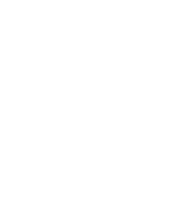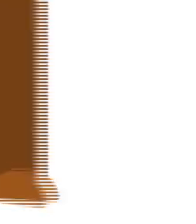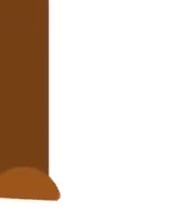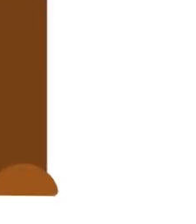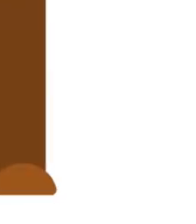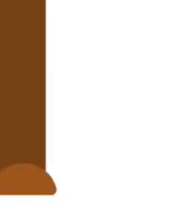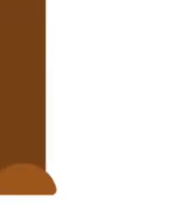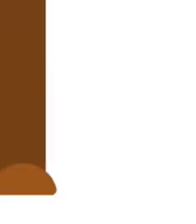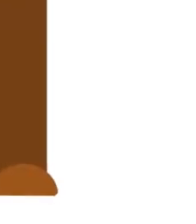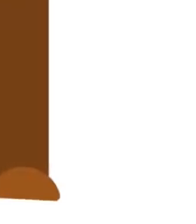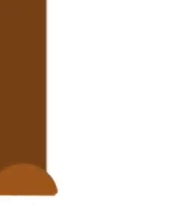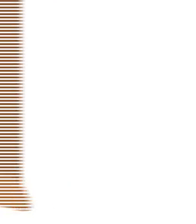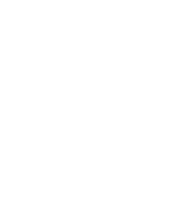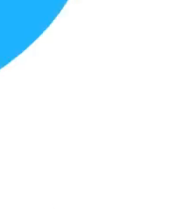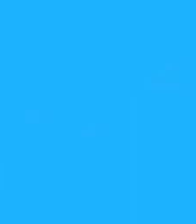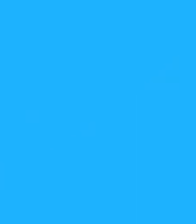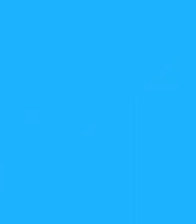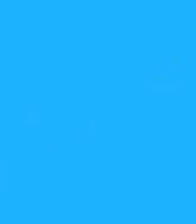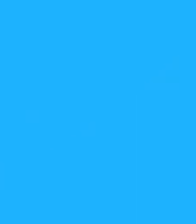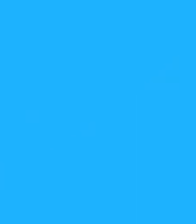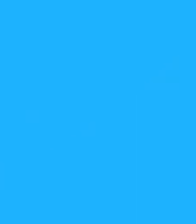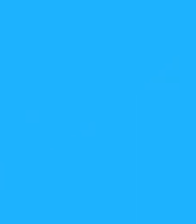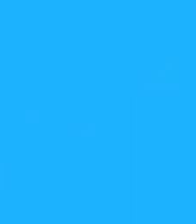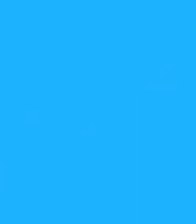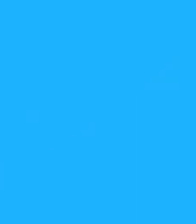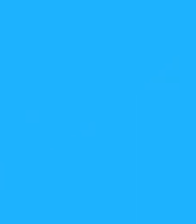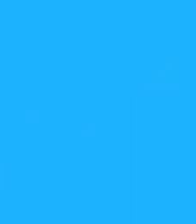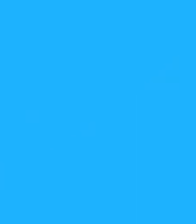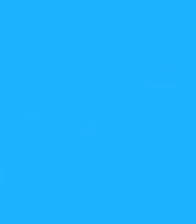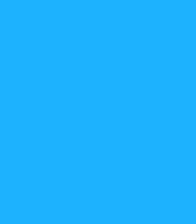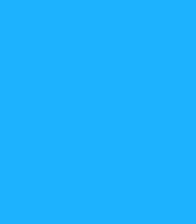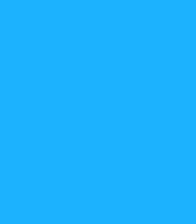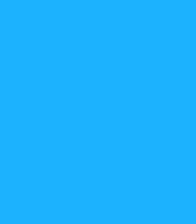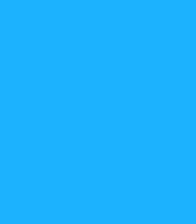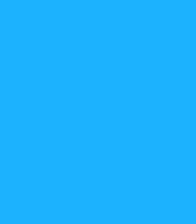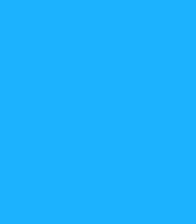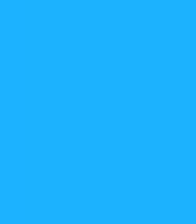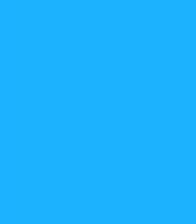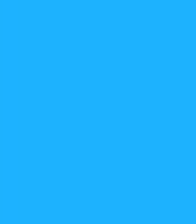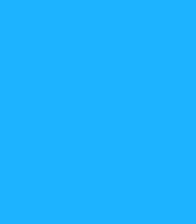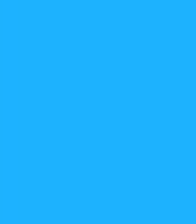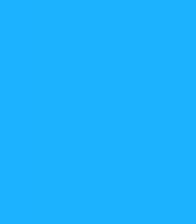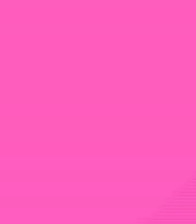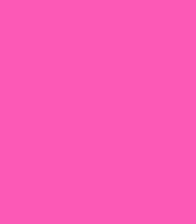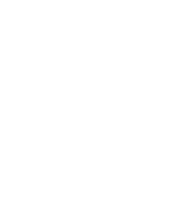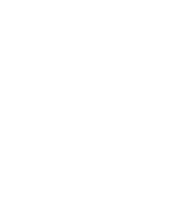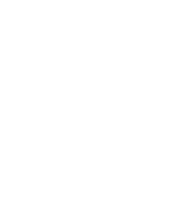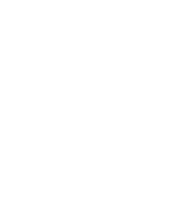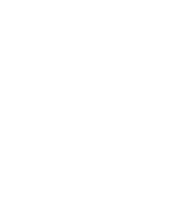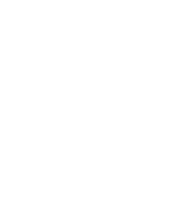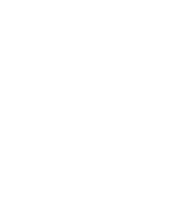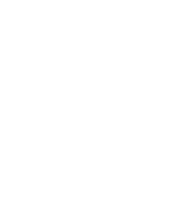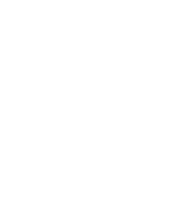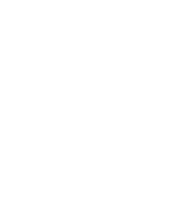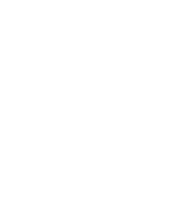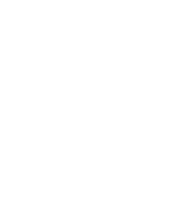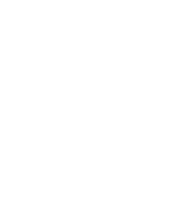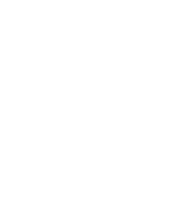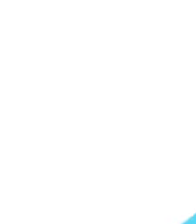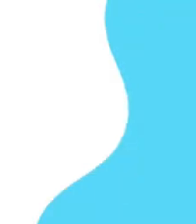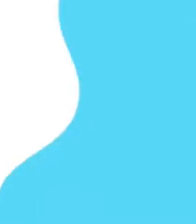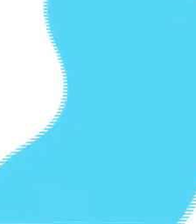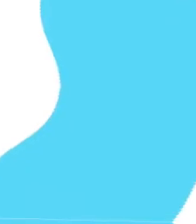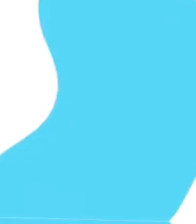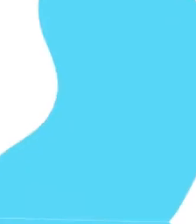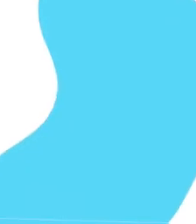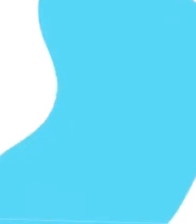agua, arena, plantas, animales. Dele la oportunidad de explorar. Haga que cada momento sea